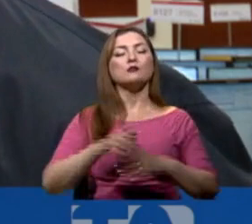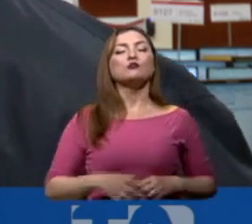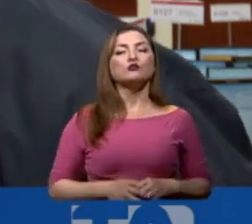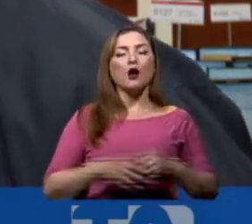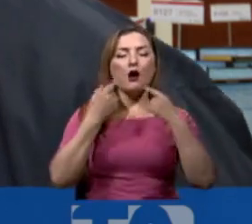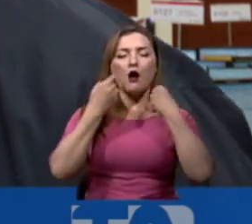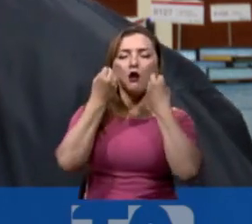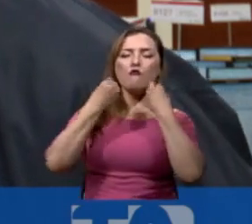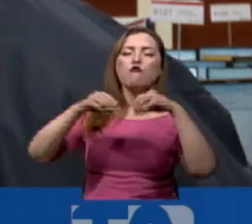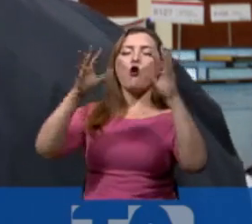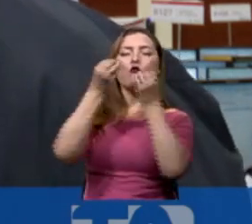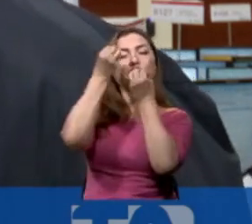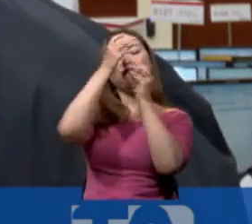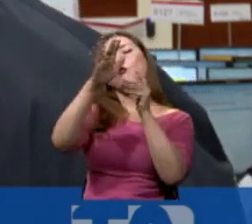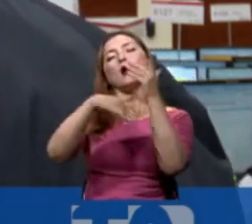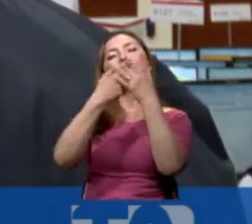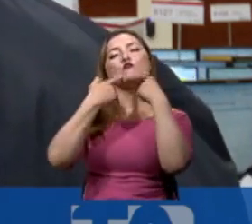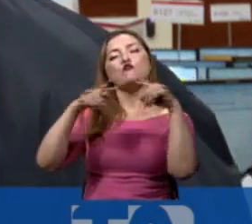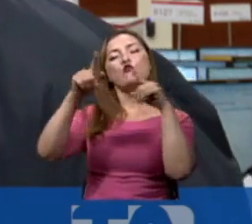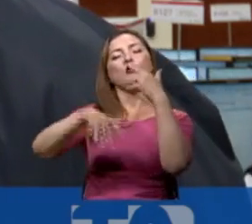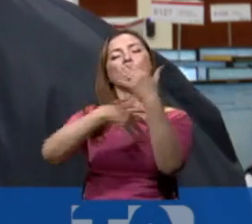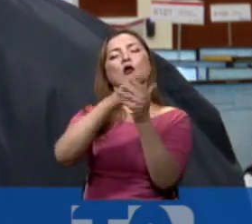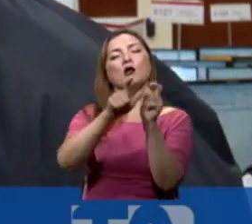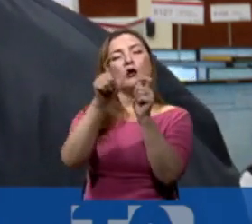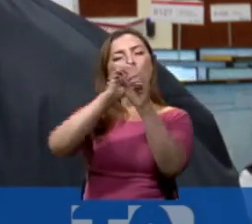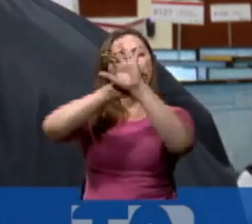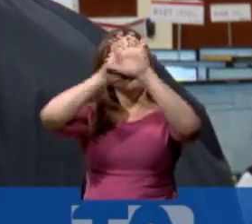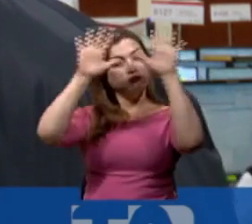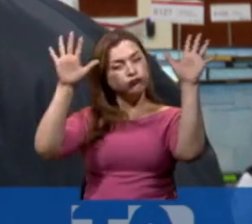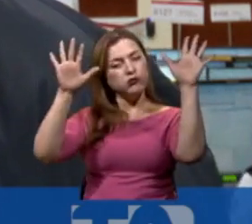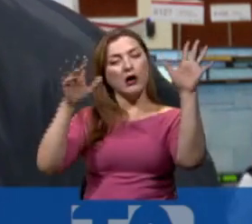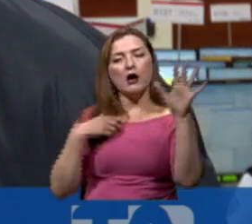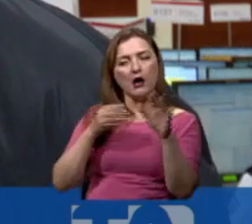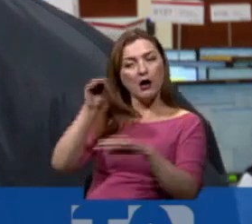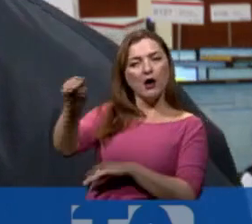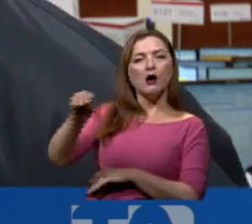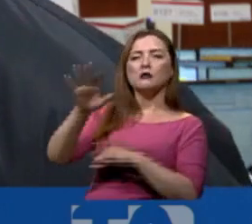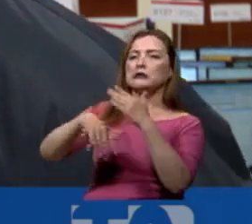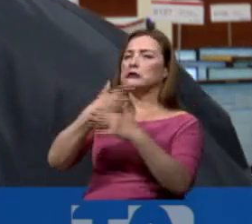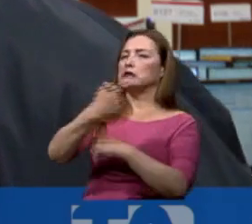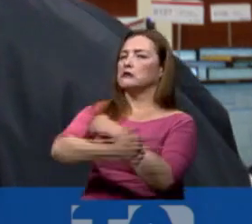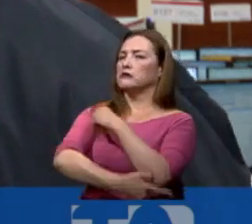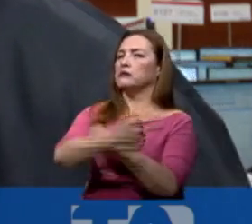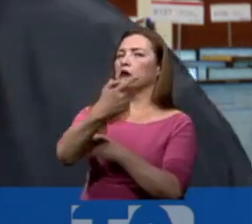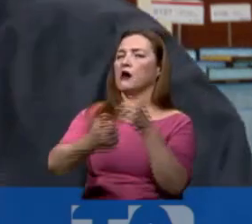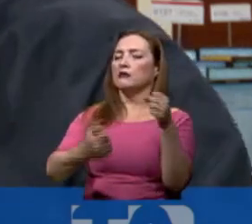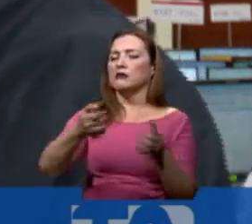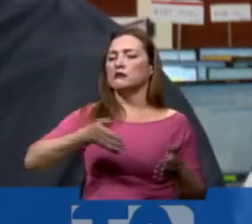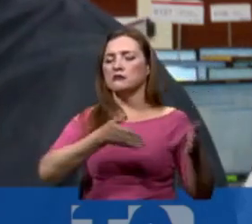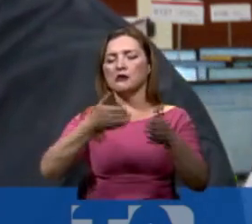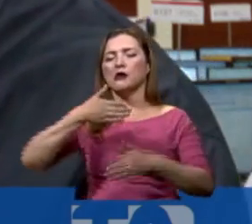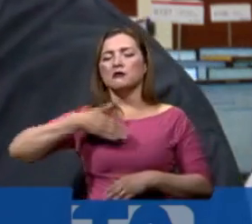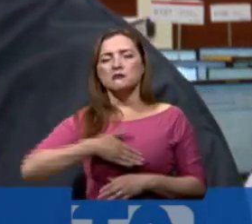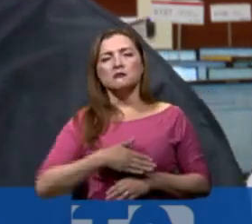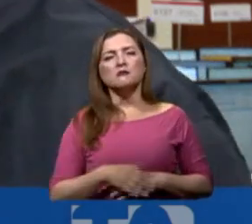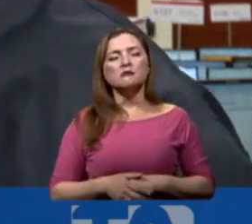correspondientes anuncios para que la ciudadanía sepa que ya vamos a estar con sistemas sancionatorios y por